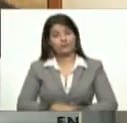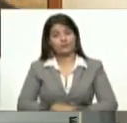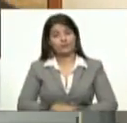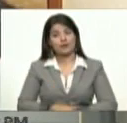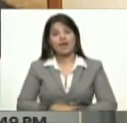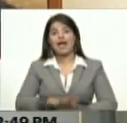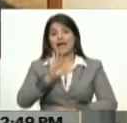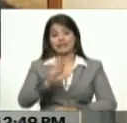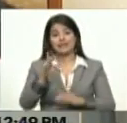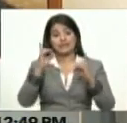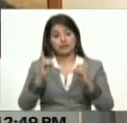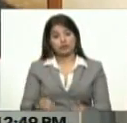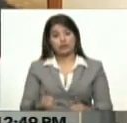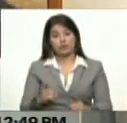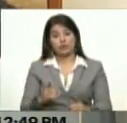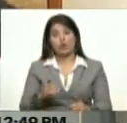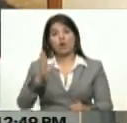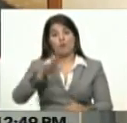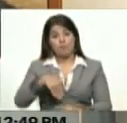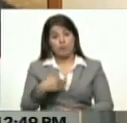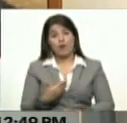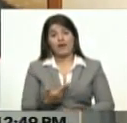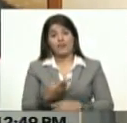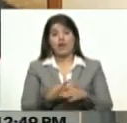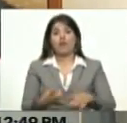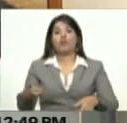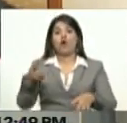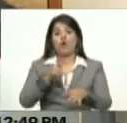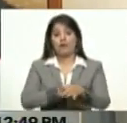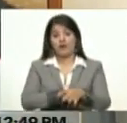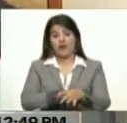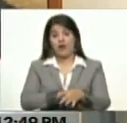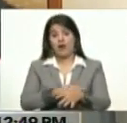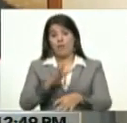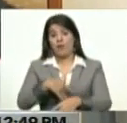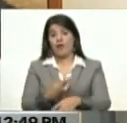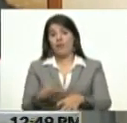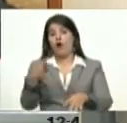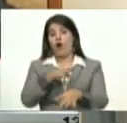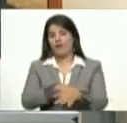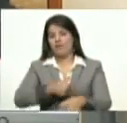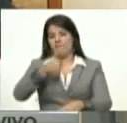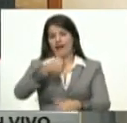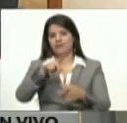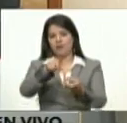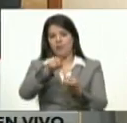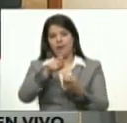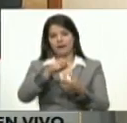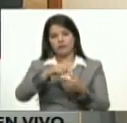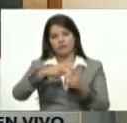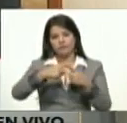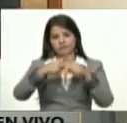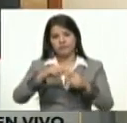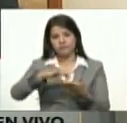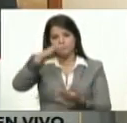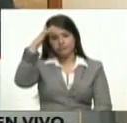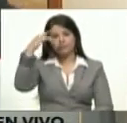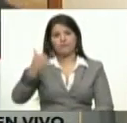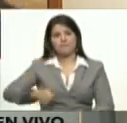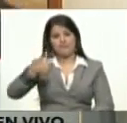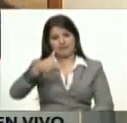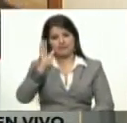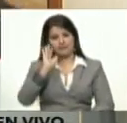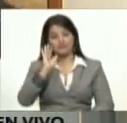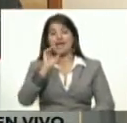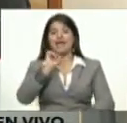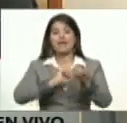Estas dos decisiones pueden incluso lograr la duplicación en la recaudación del impuesto sobre la renta. Evitan